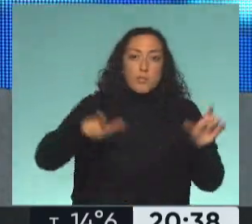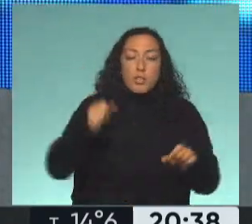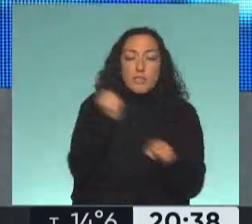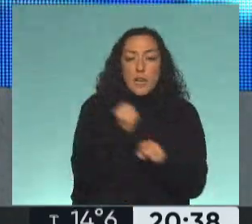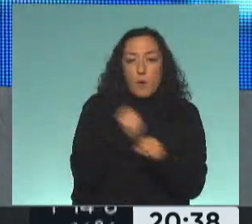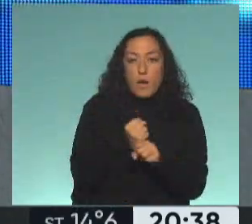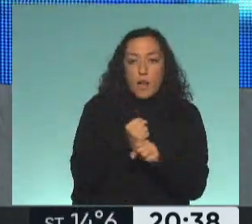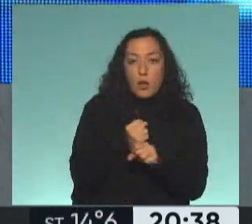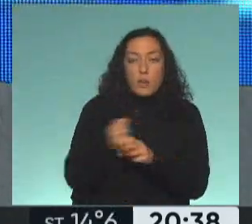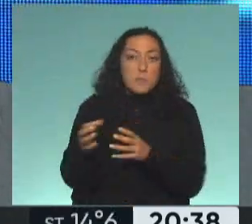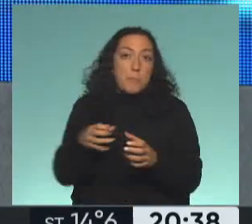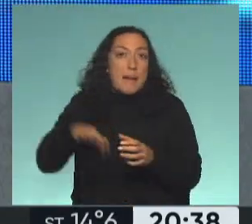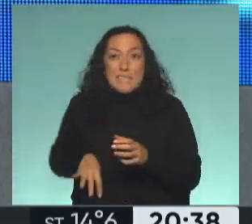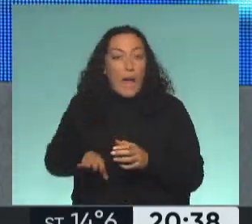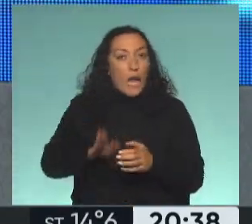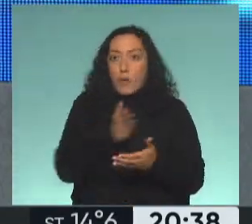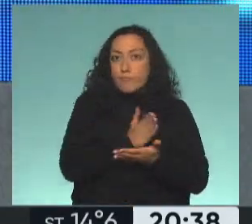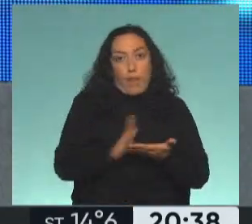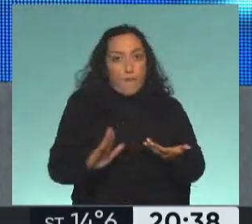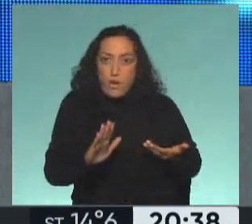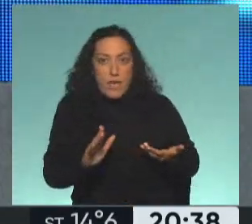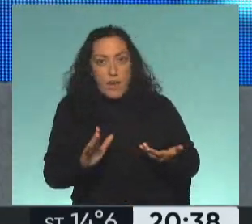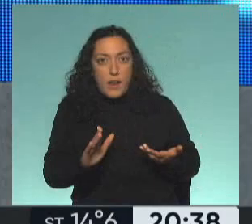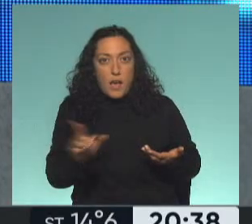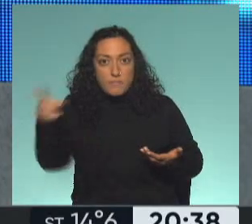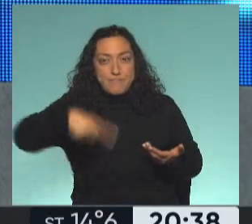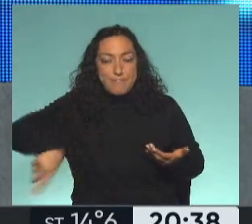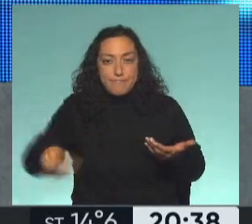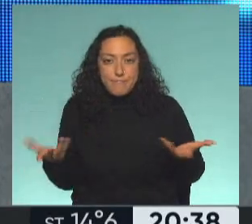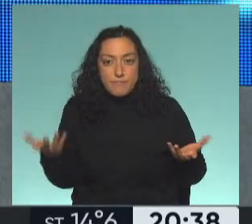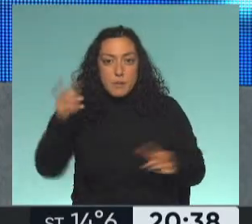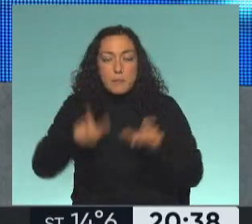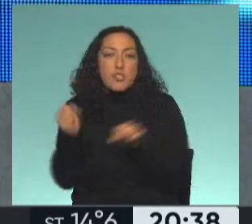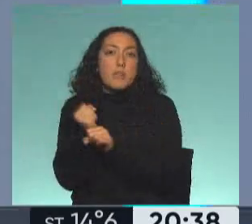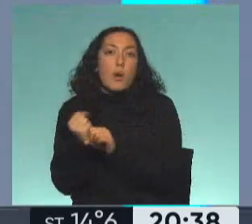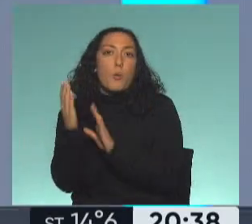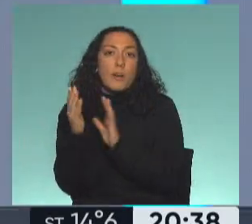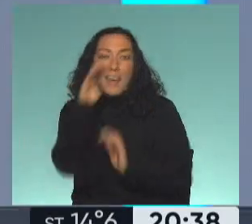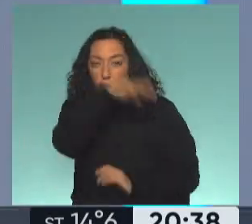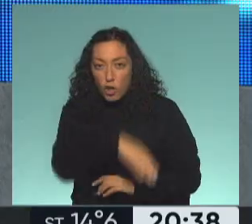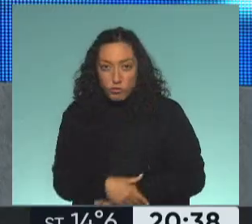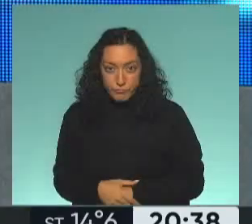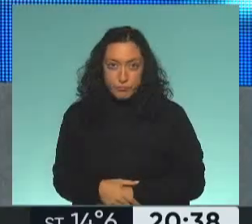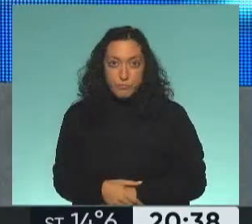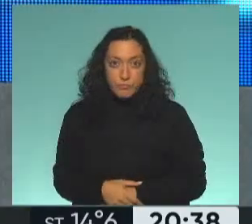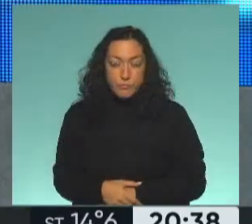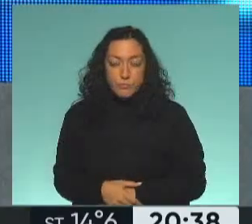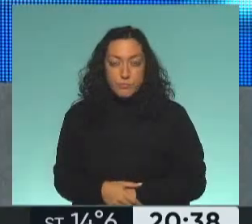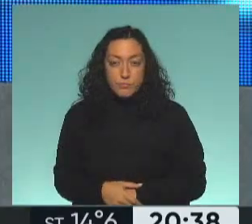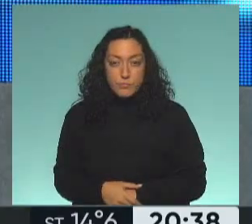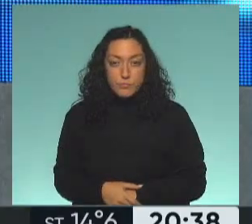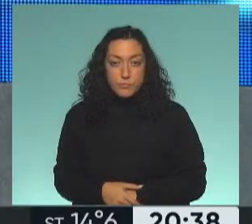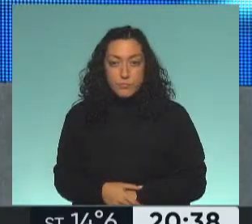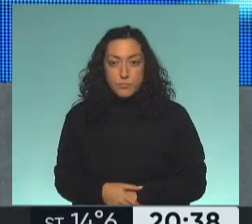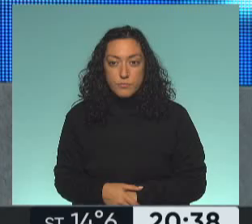afuera de las paritarias, recién usted lo estaba diciendo, que es el trabajador informal, que por la